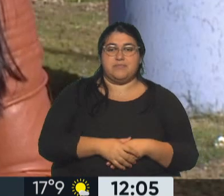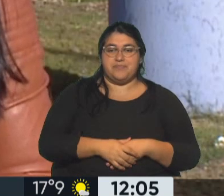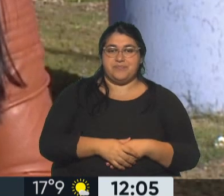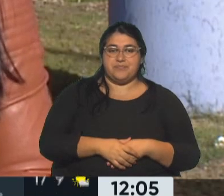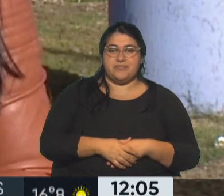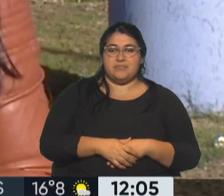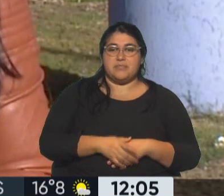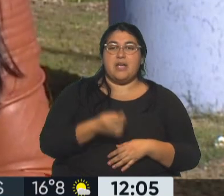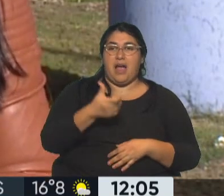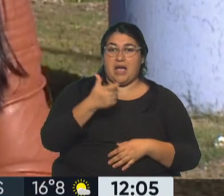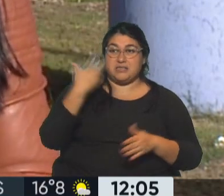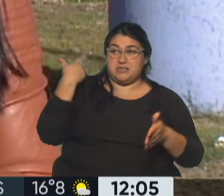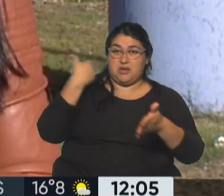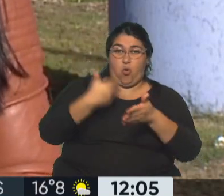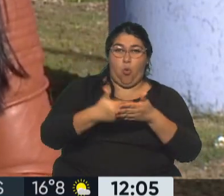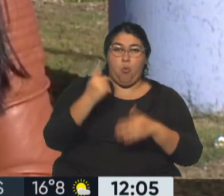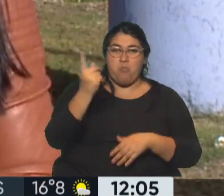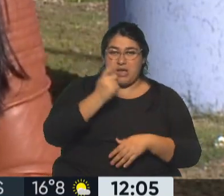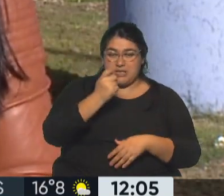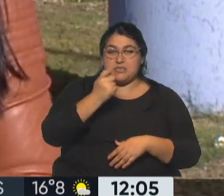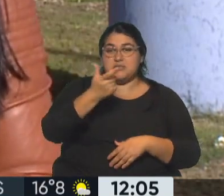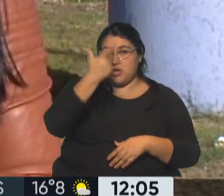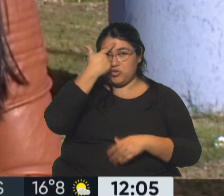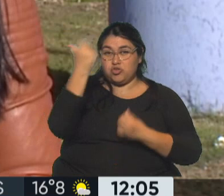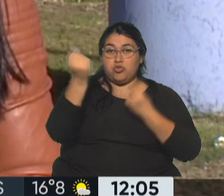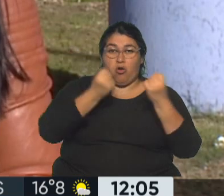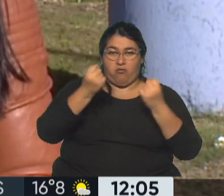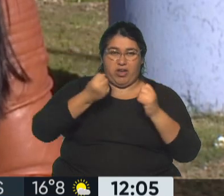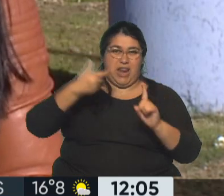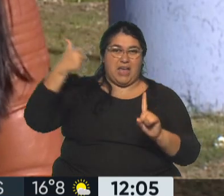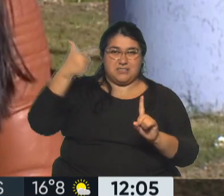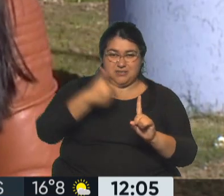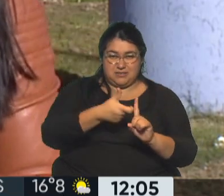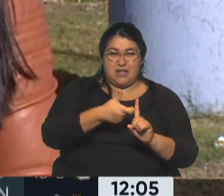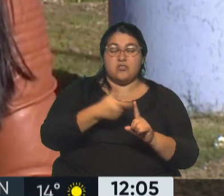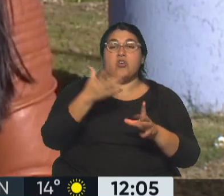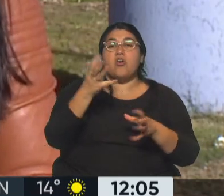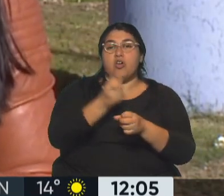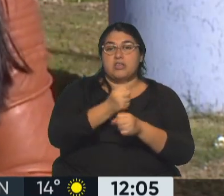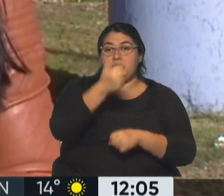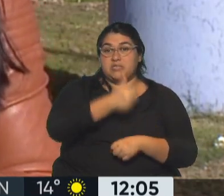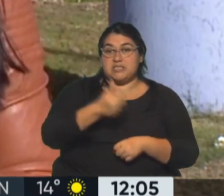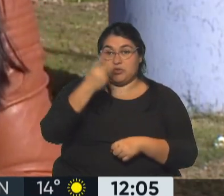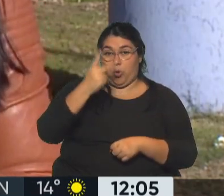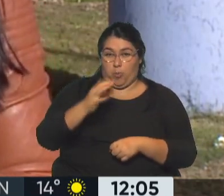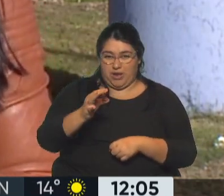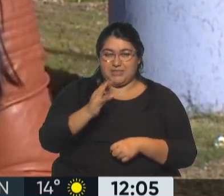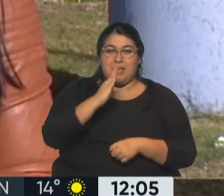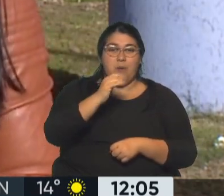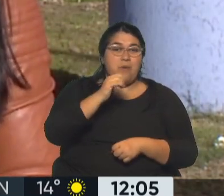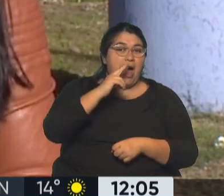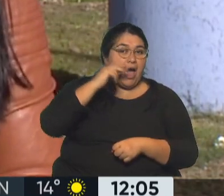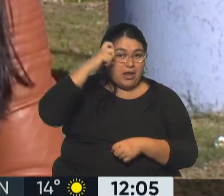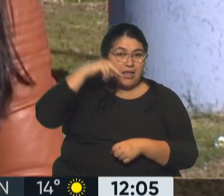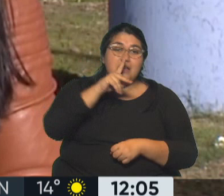Al cumplirse un mes del asesinato del chofer de colectivos de la línea 620, Daniel Barrientos, ocurrido en